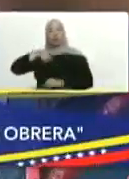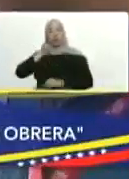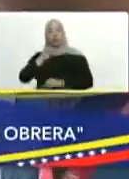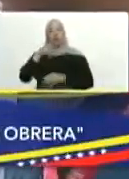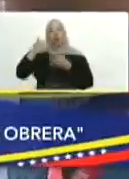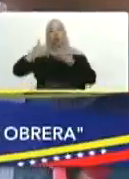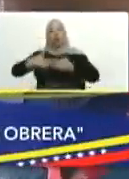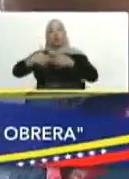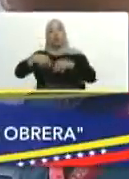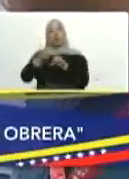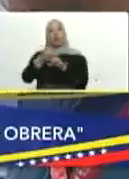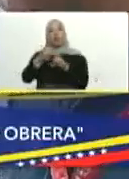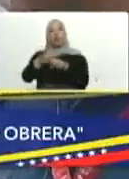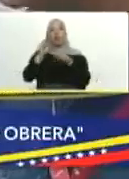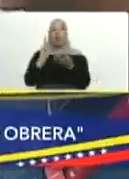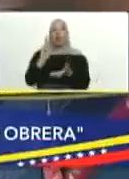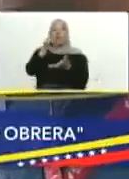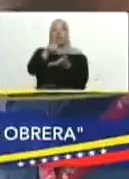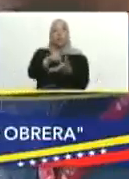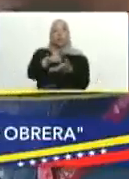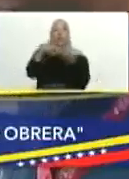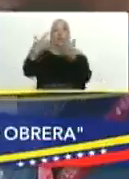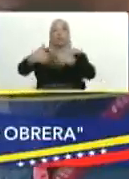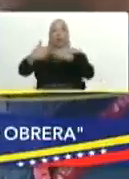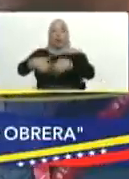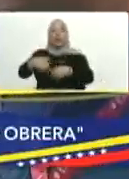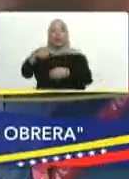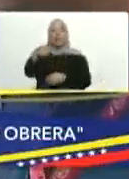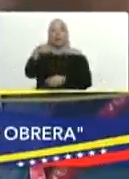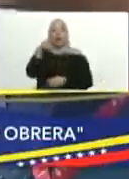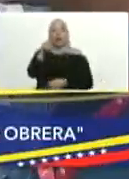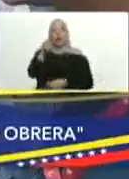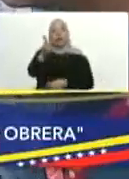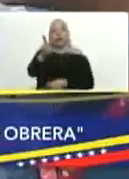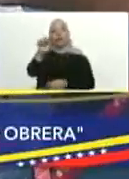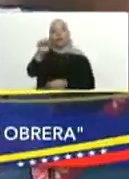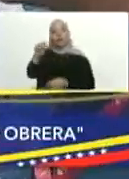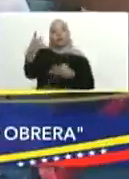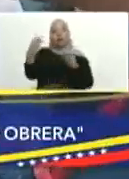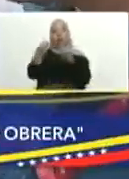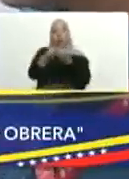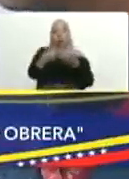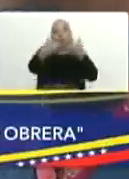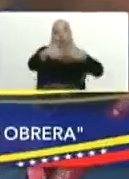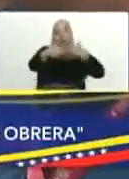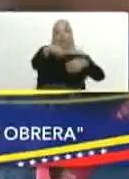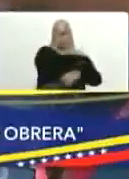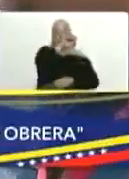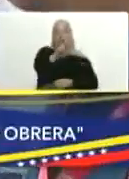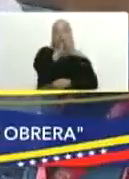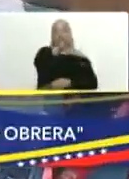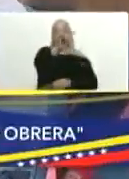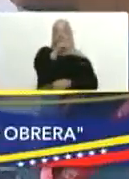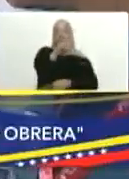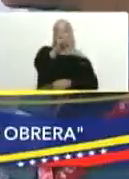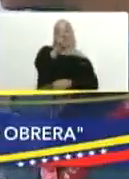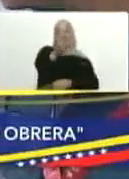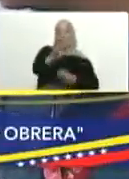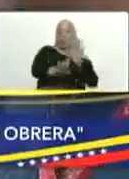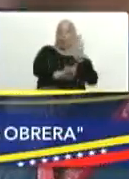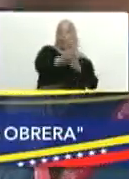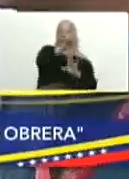que una empresa mixta de participación de pedevesa y Privada junto con los compañeros de sidor desarrollamos una